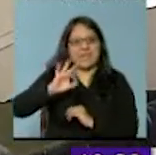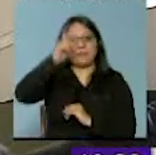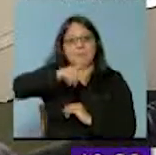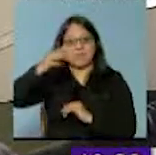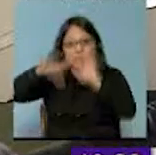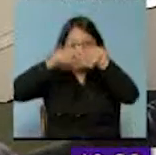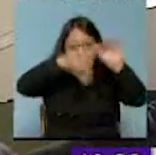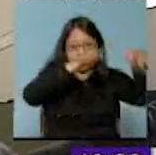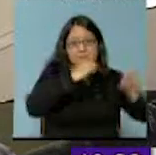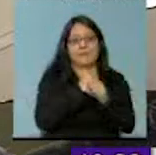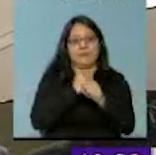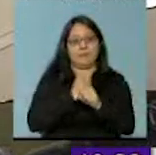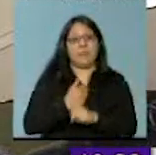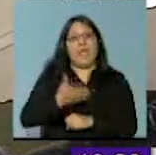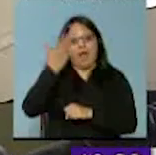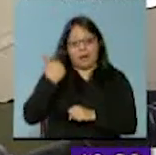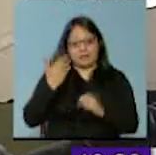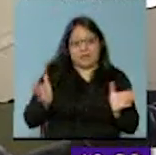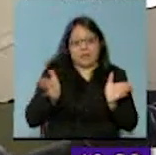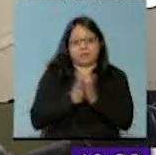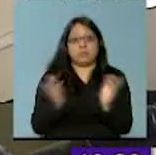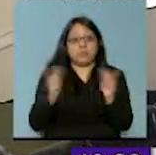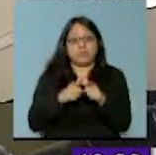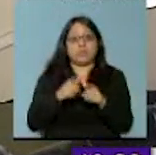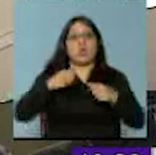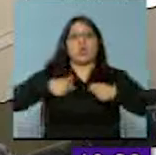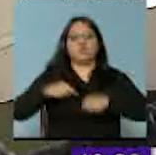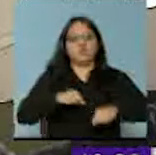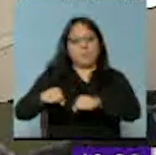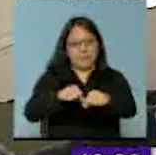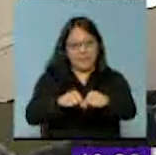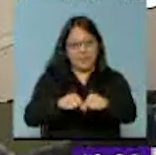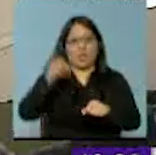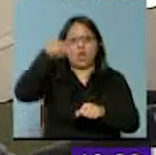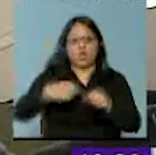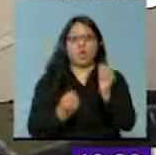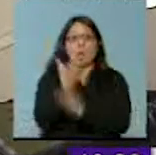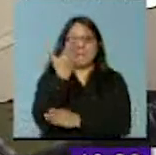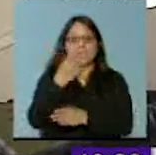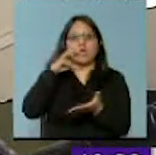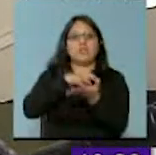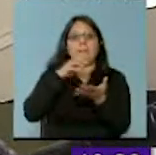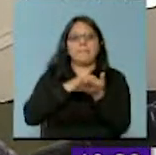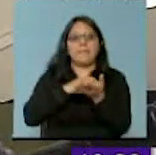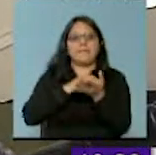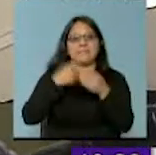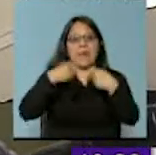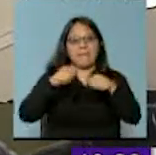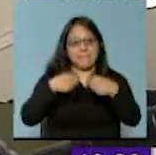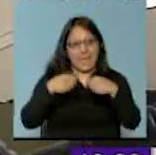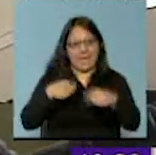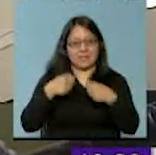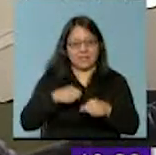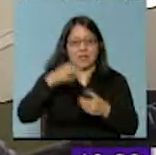Ayer con un supermercado, una reunión, y hoy, esta mañana, hemos tenido con una empresa plástica de acá, de que